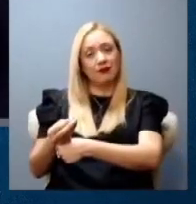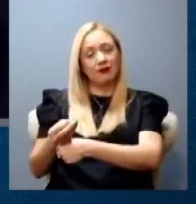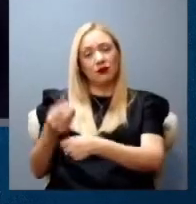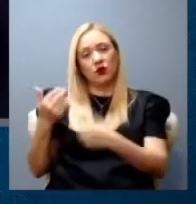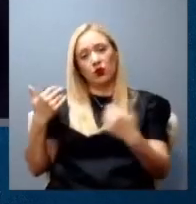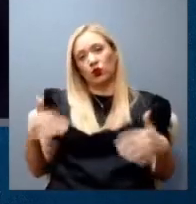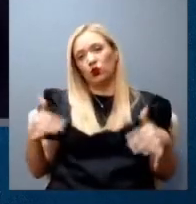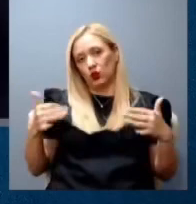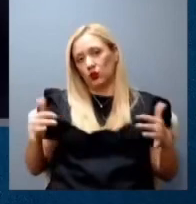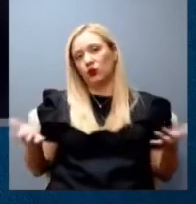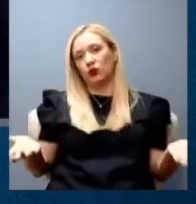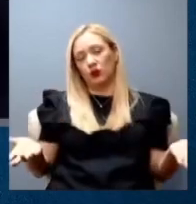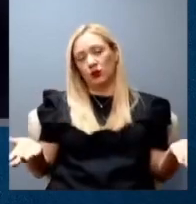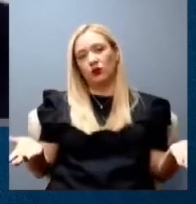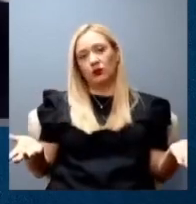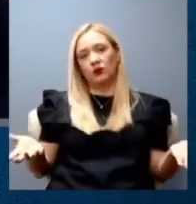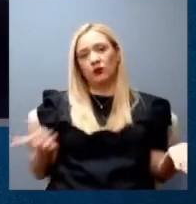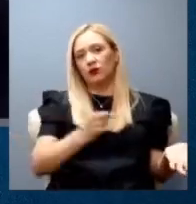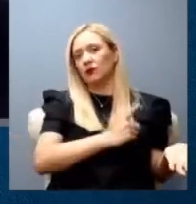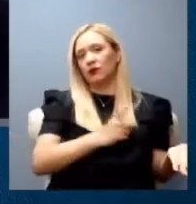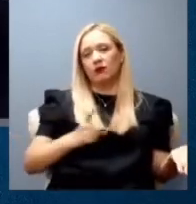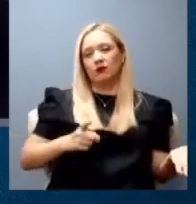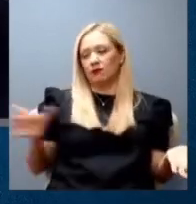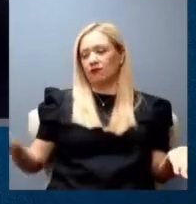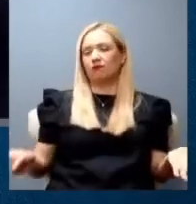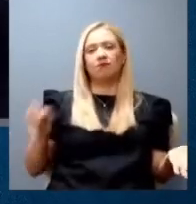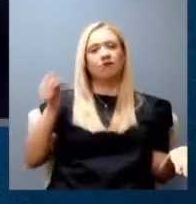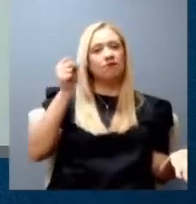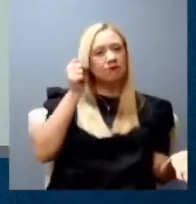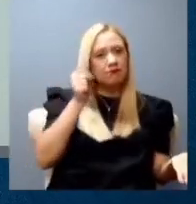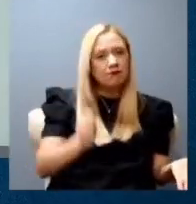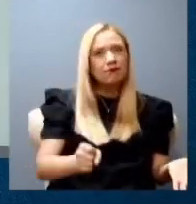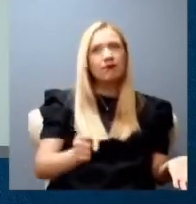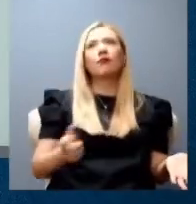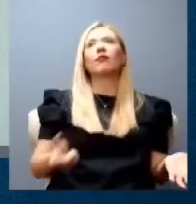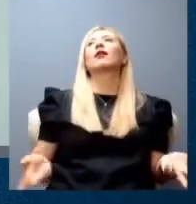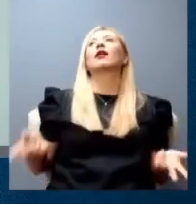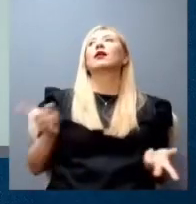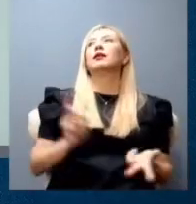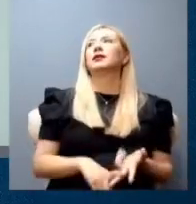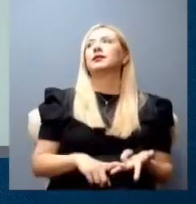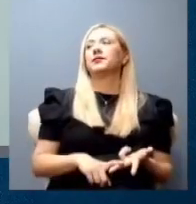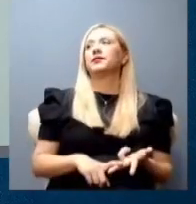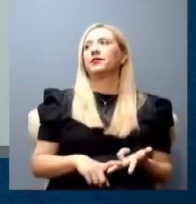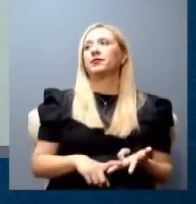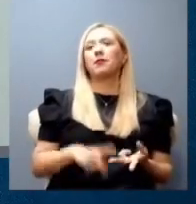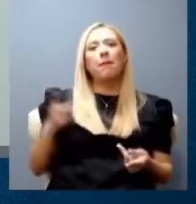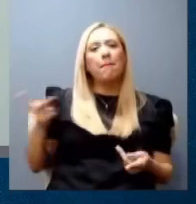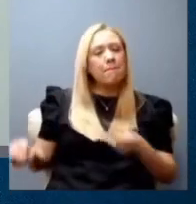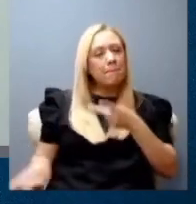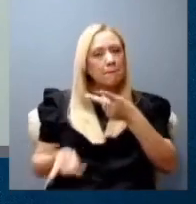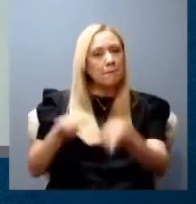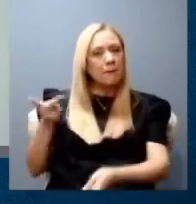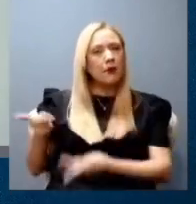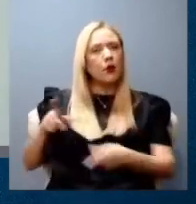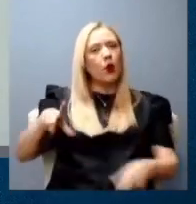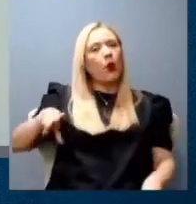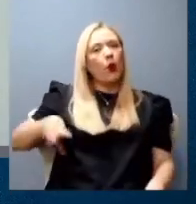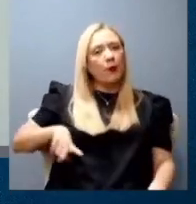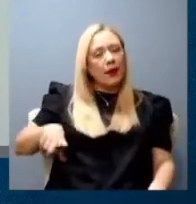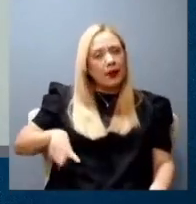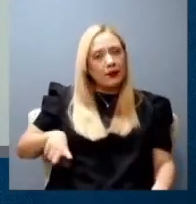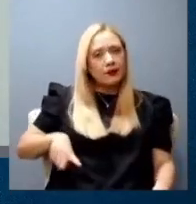de contar con la máxima participación, tienen que tener también las consultas por parte del Estado, de acuerdo a